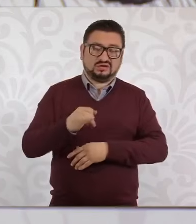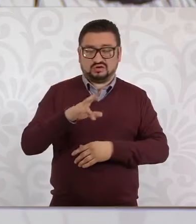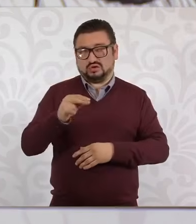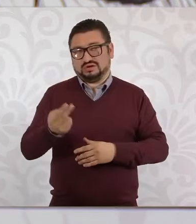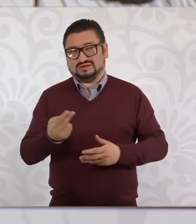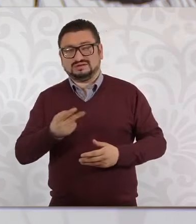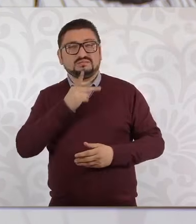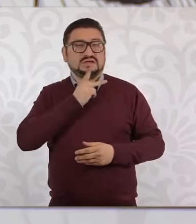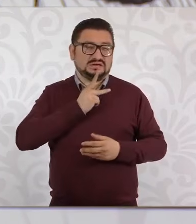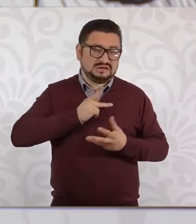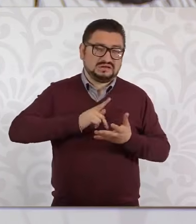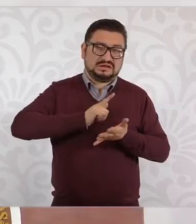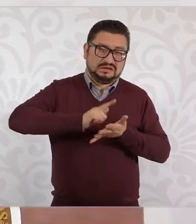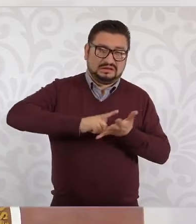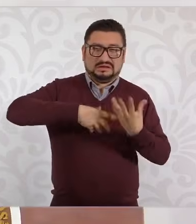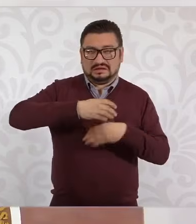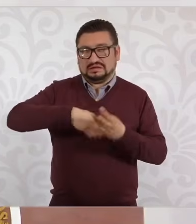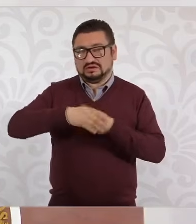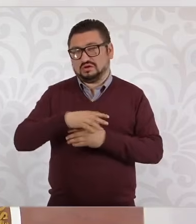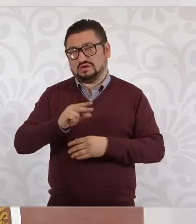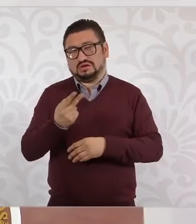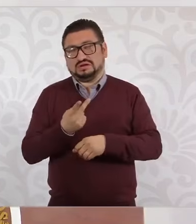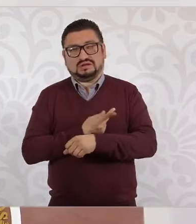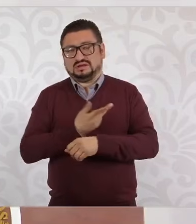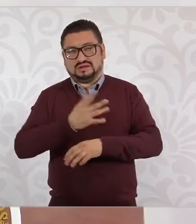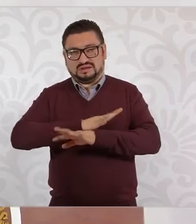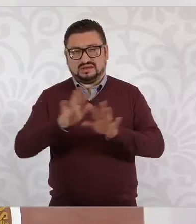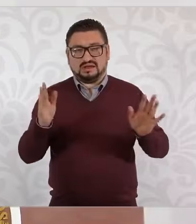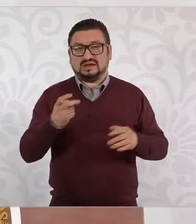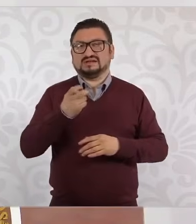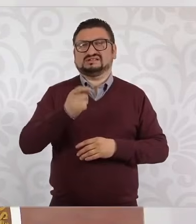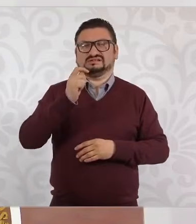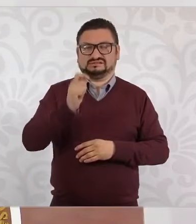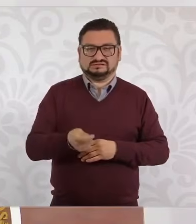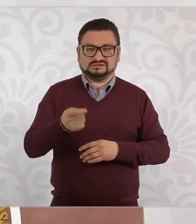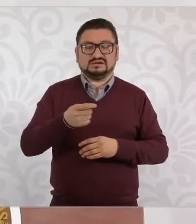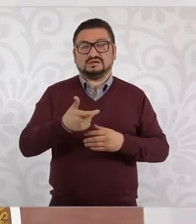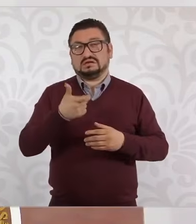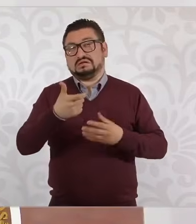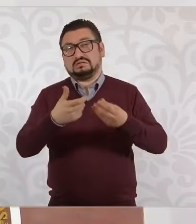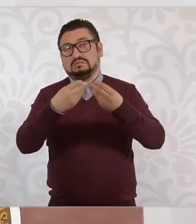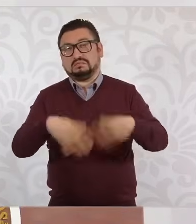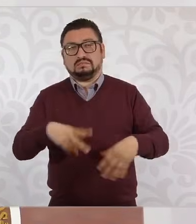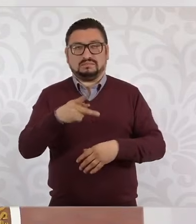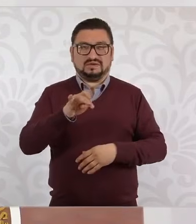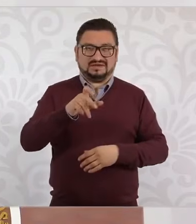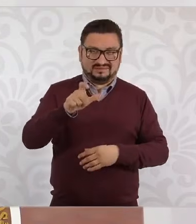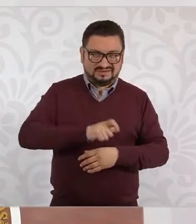refinar petróleo ya era del pasado, que eso representaba las mayores pérdidas para